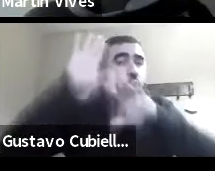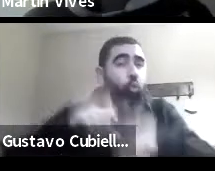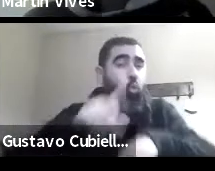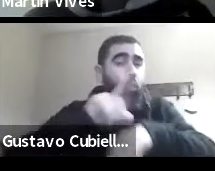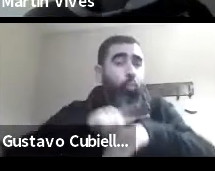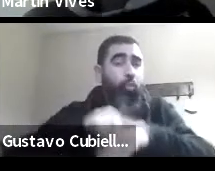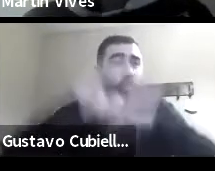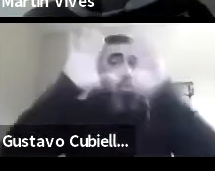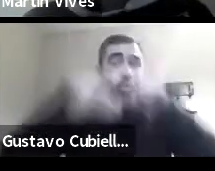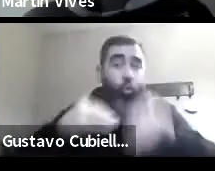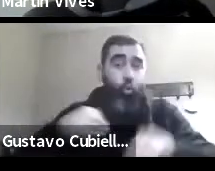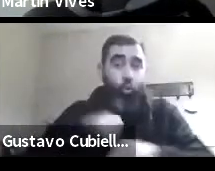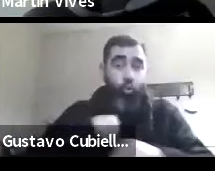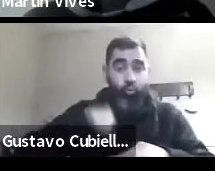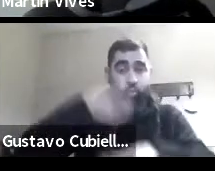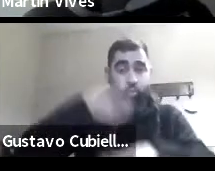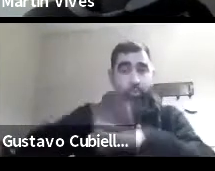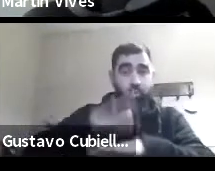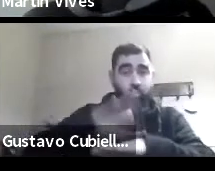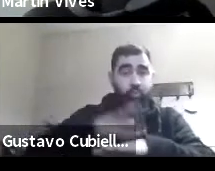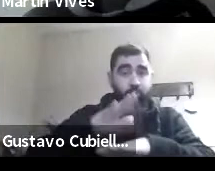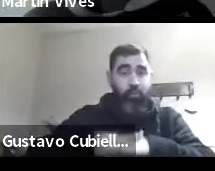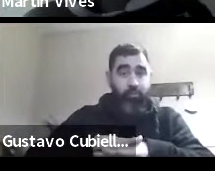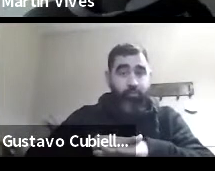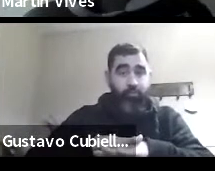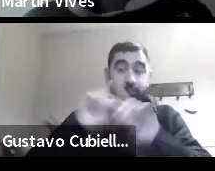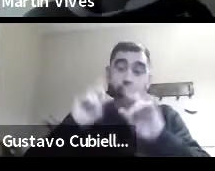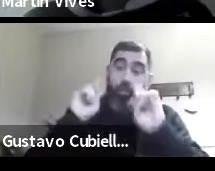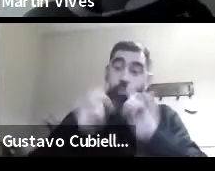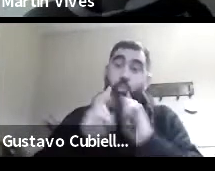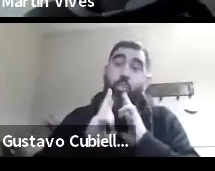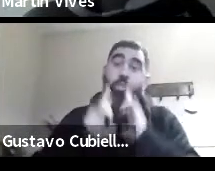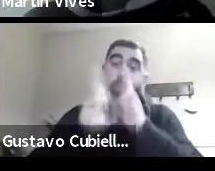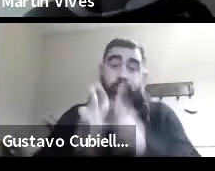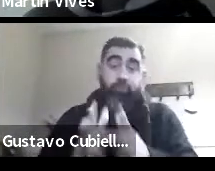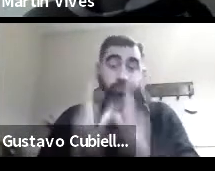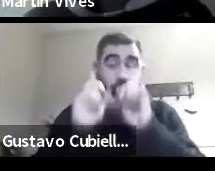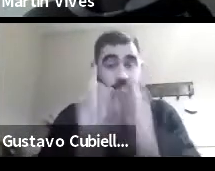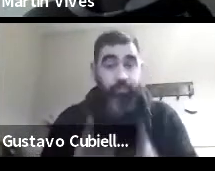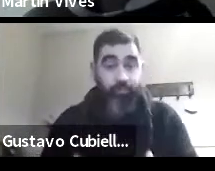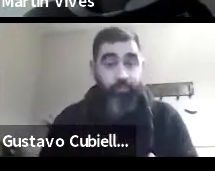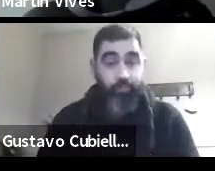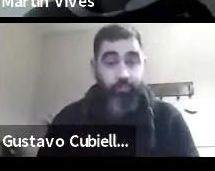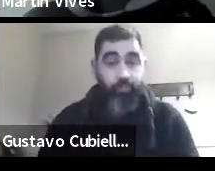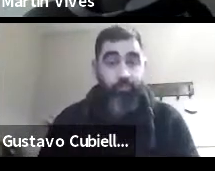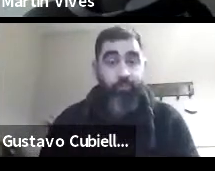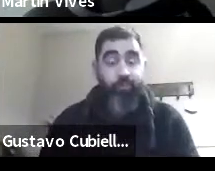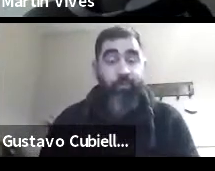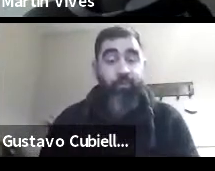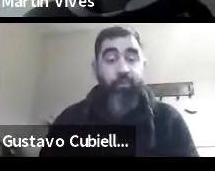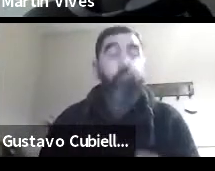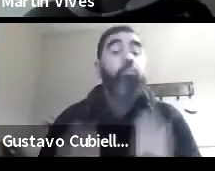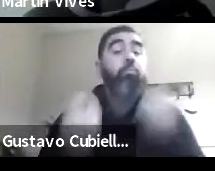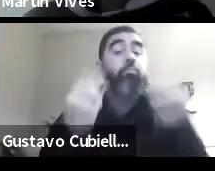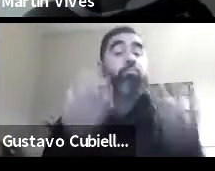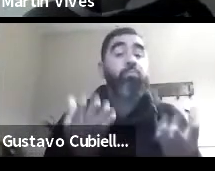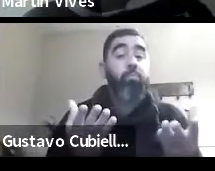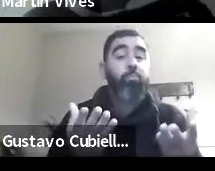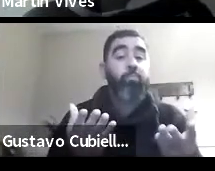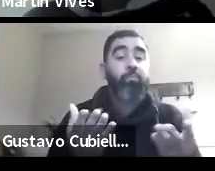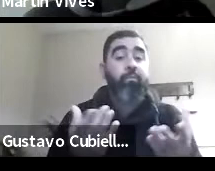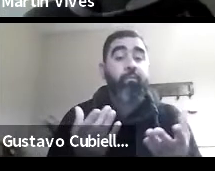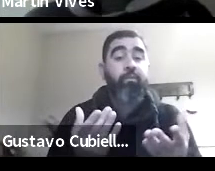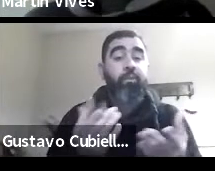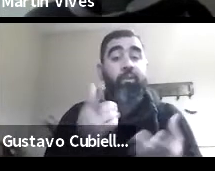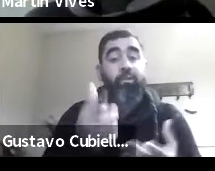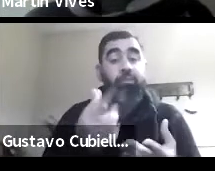los roles, de asumir todo el tiempo y todos los roles. Y esto hay que decirlo en realidad sin pelos en la lengua, porque en verdad es